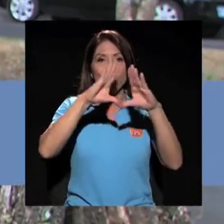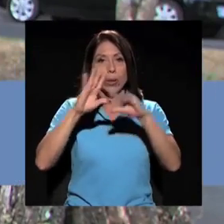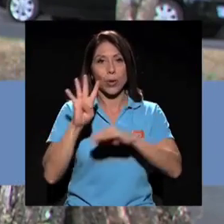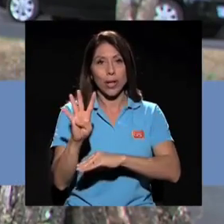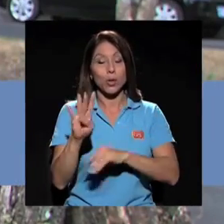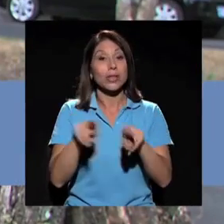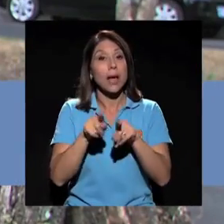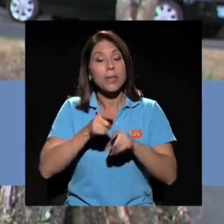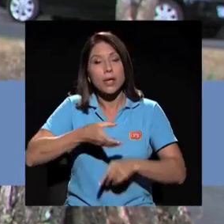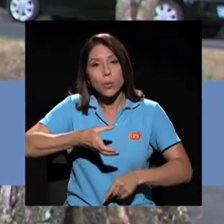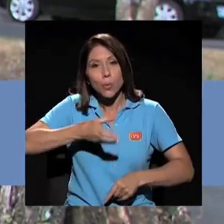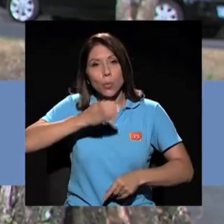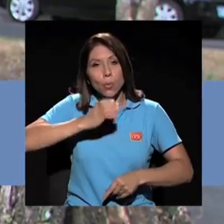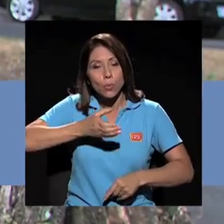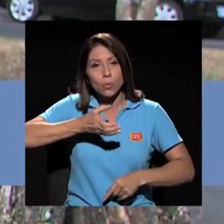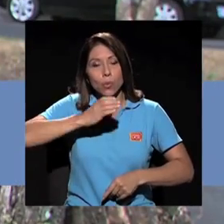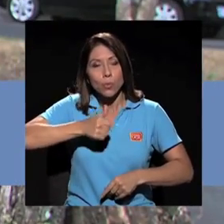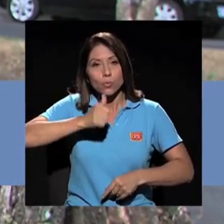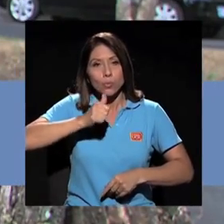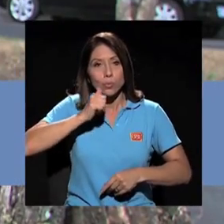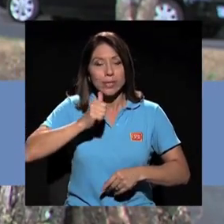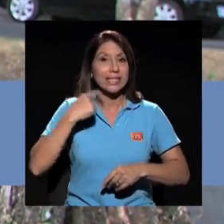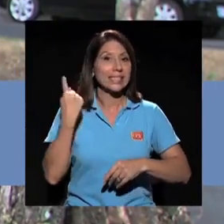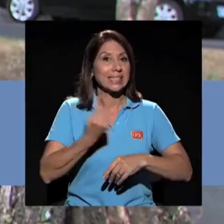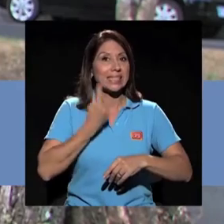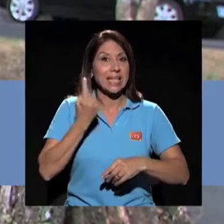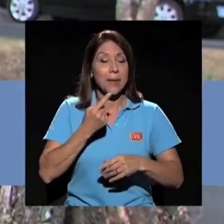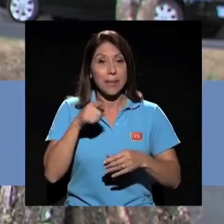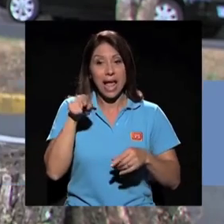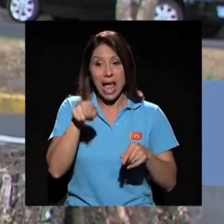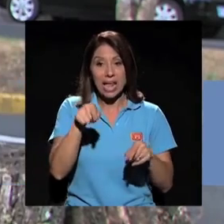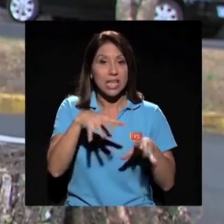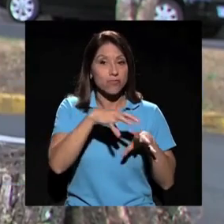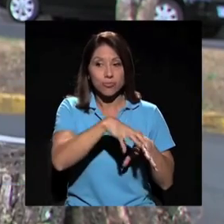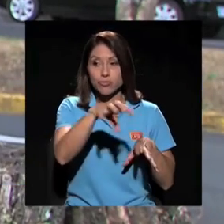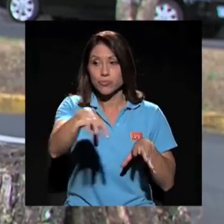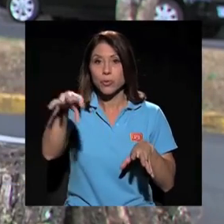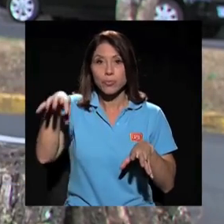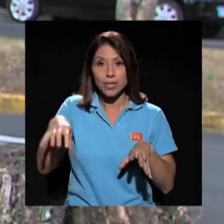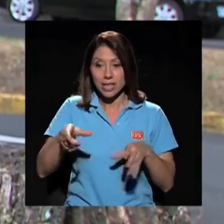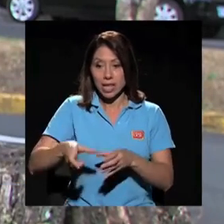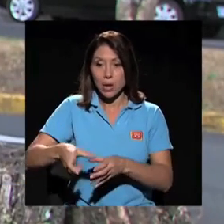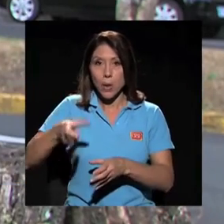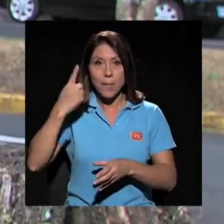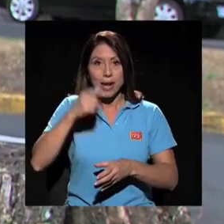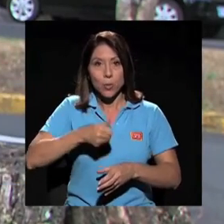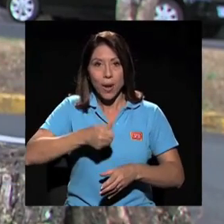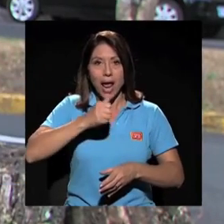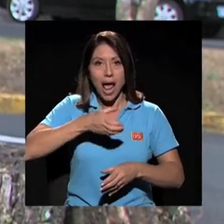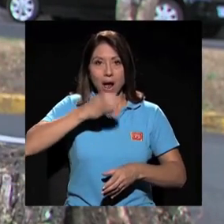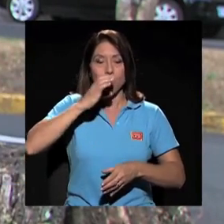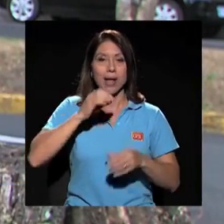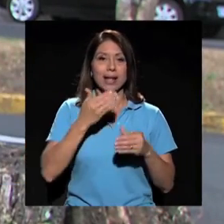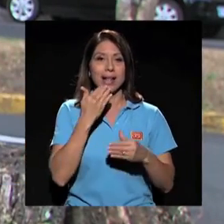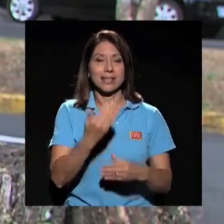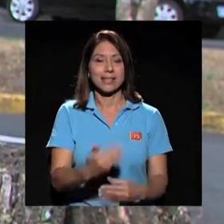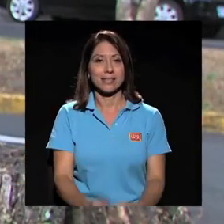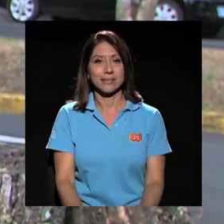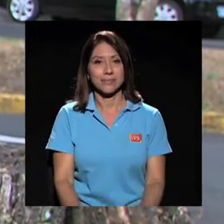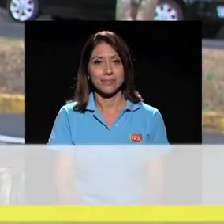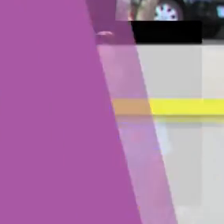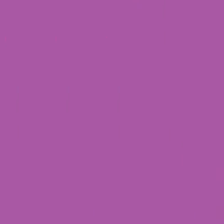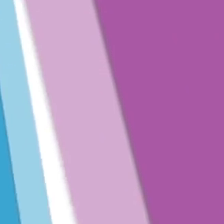4 de la tarde y también que nos hidratemos bien. Todos los circuitos tienen un hidrante para poder estar tomando agua constantemente. Muchísimas gracias.